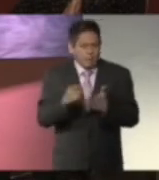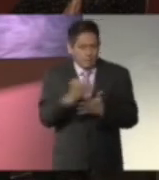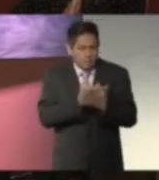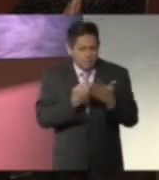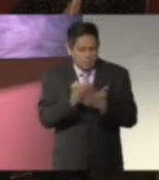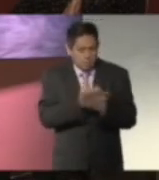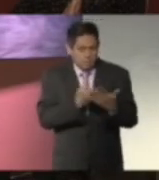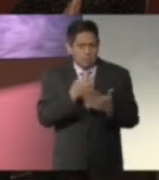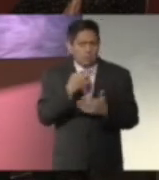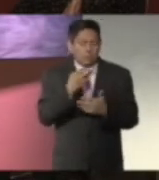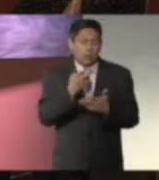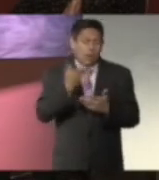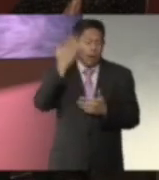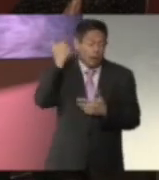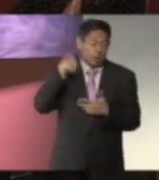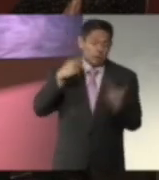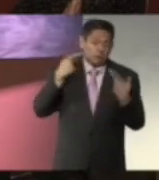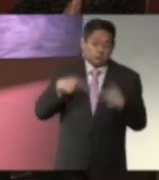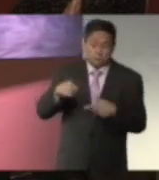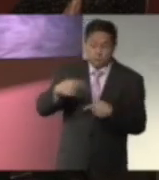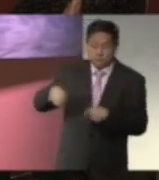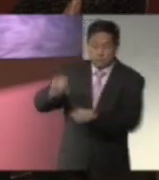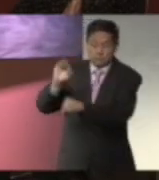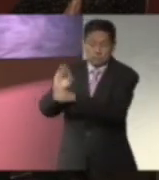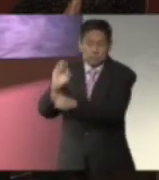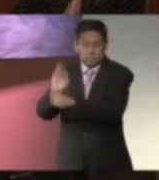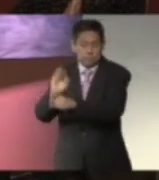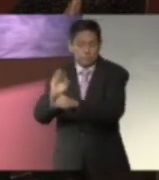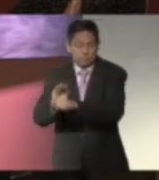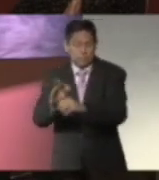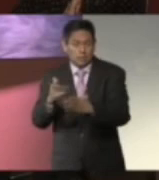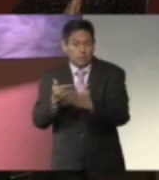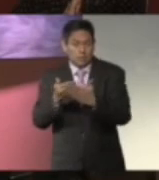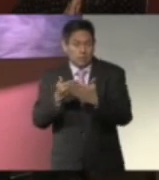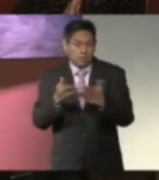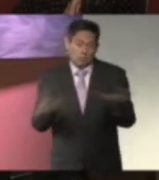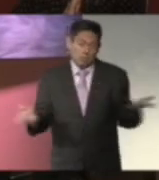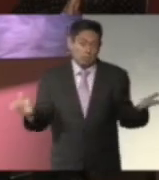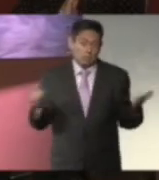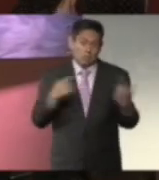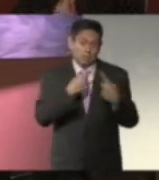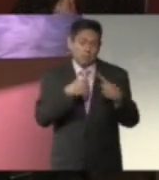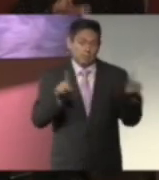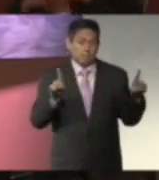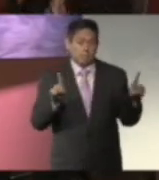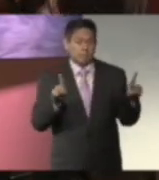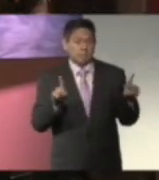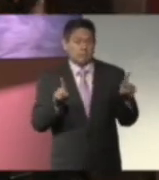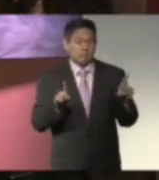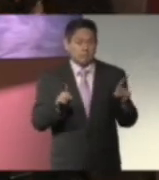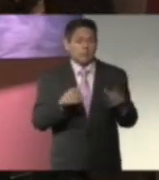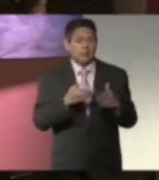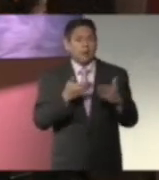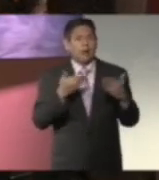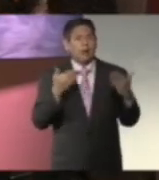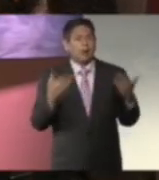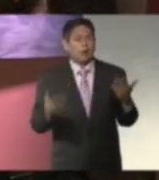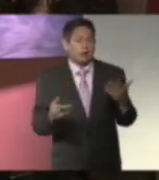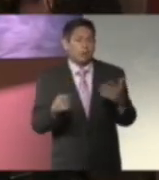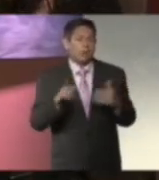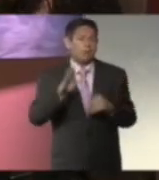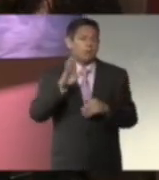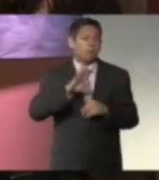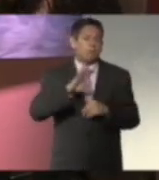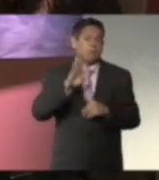ya no es una cuestión de protección a los demás, sino de terminar con